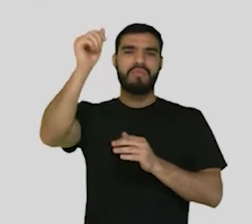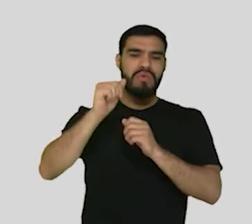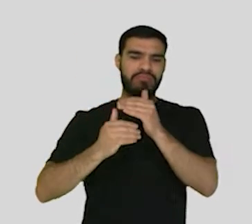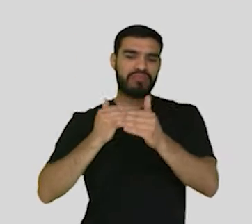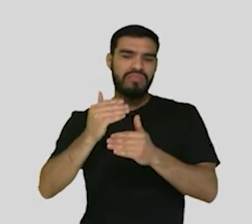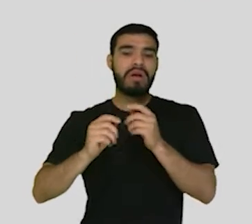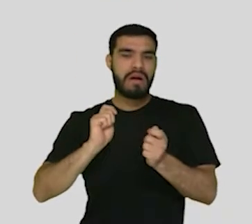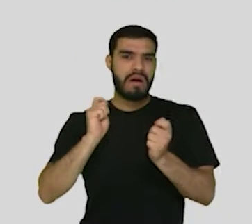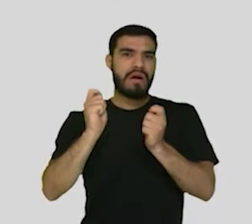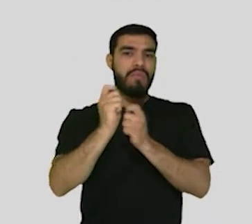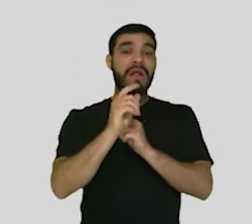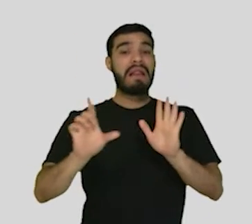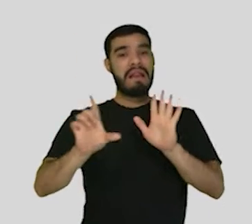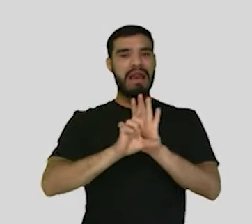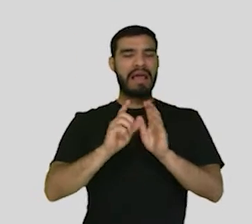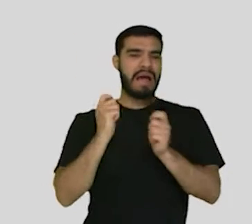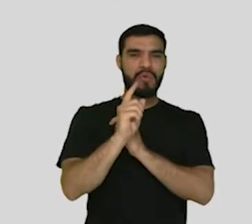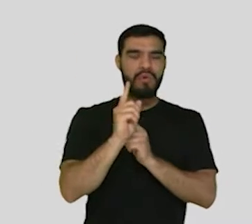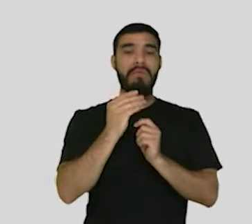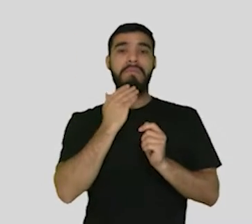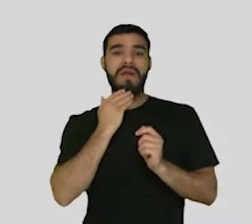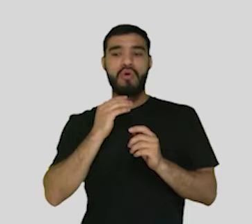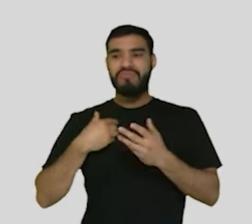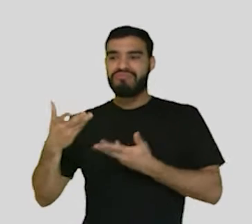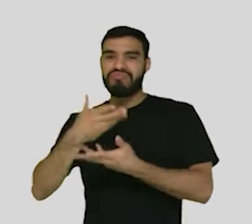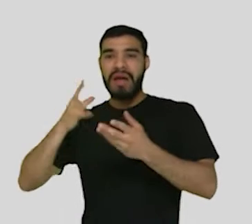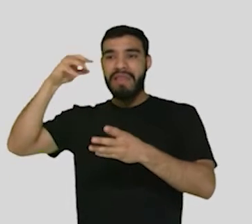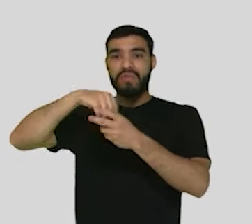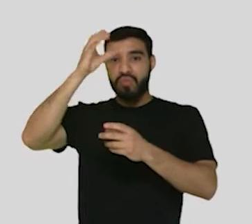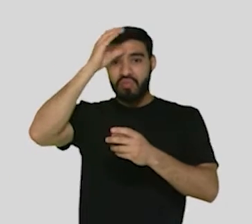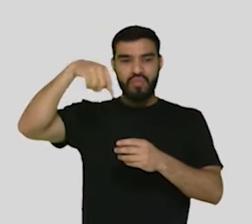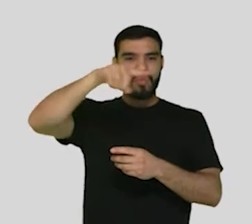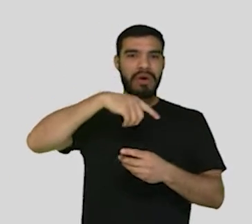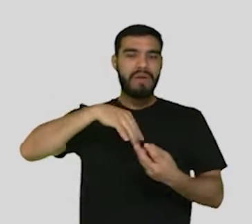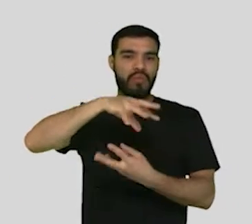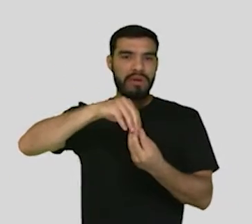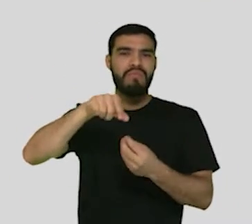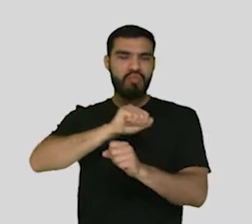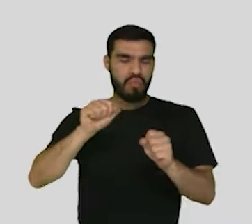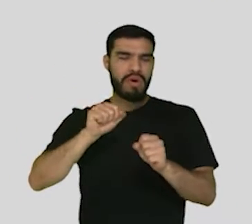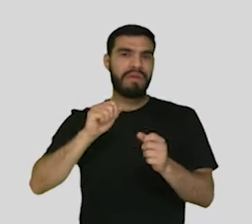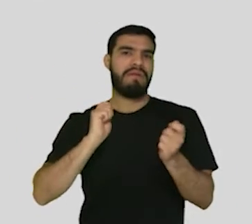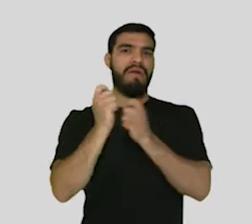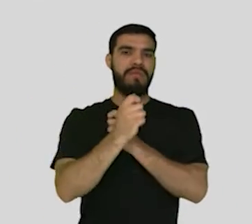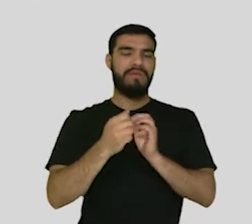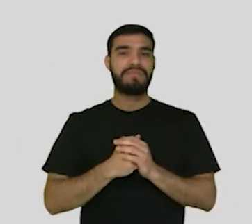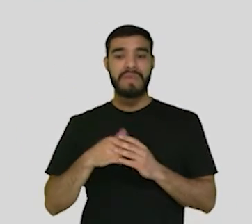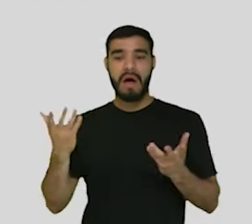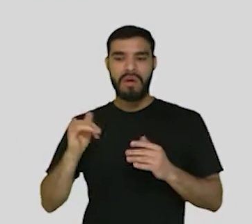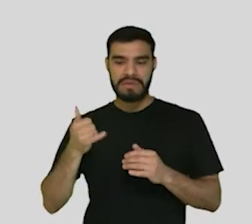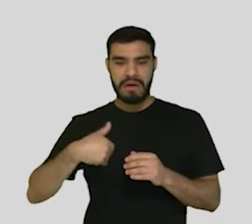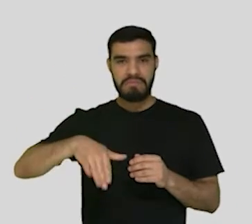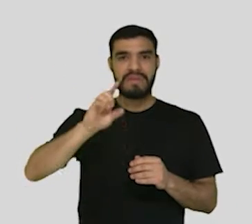no marandu o monguaje ña monguaje bajena mitame mitainte guive y catua yepa oña